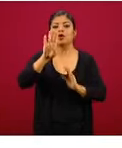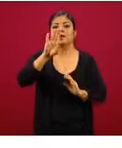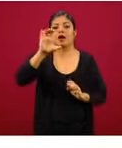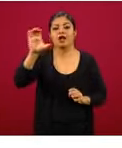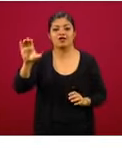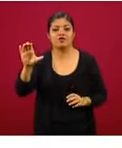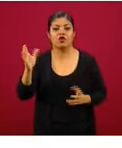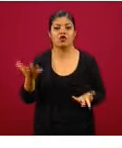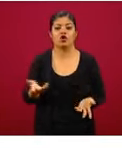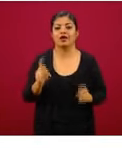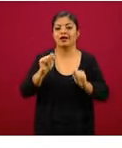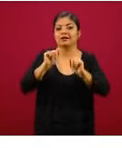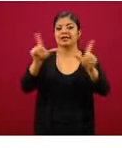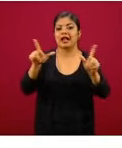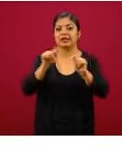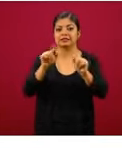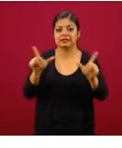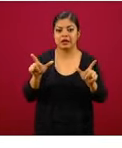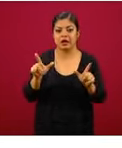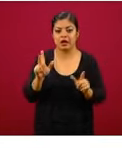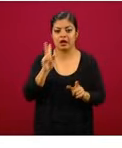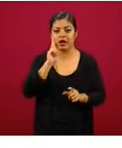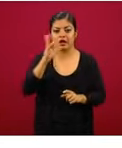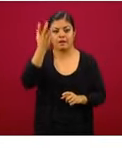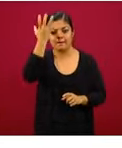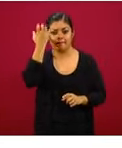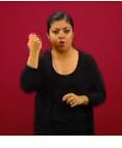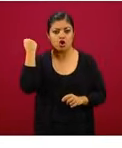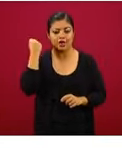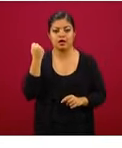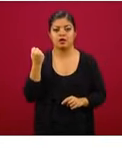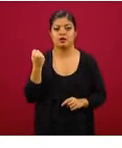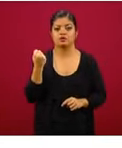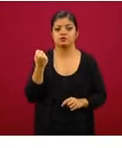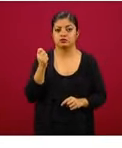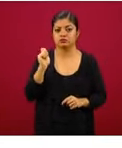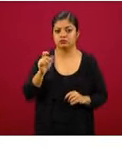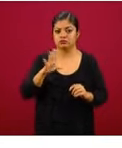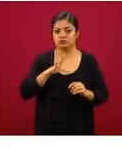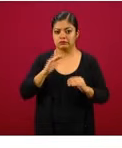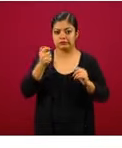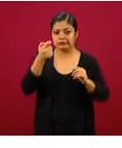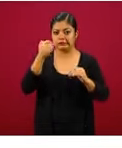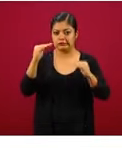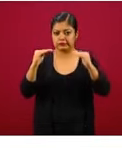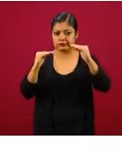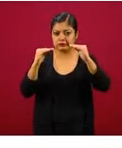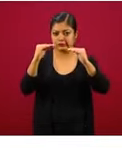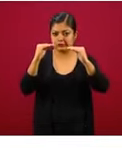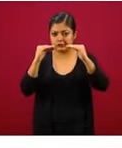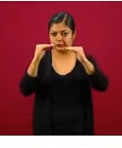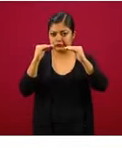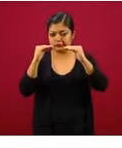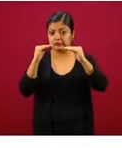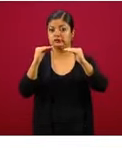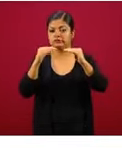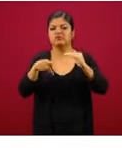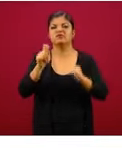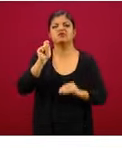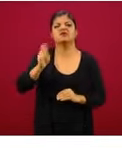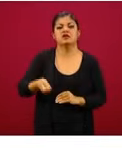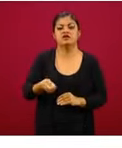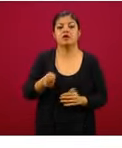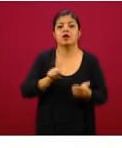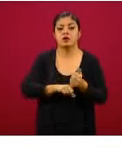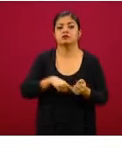California, Tlaxcala, Morelos, son los que tienen básicamente las barras similares, entonces quiere decir